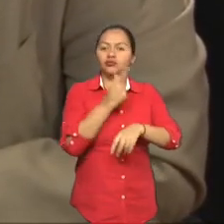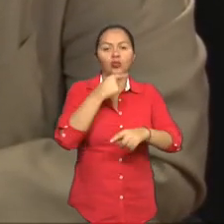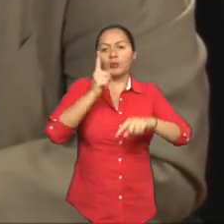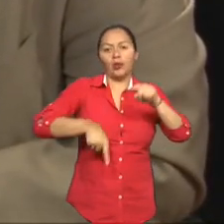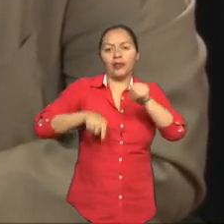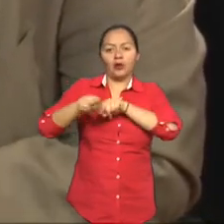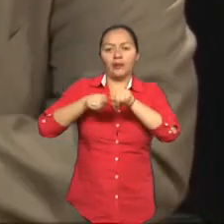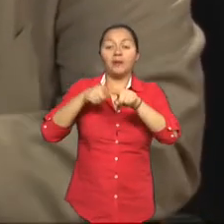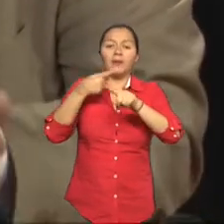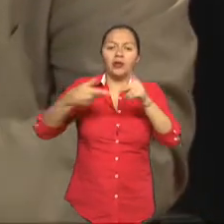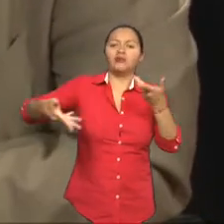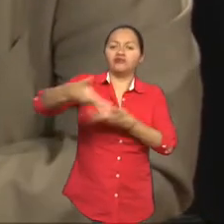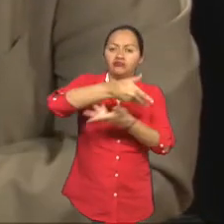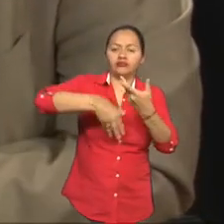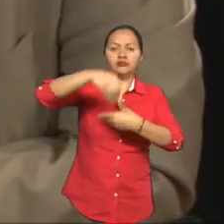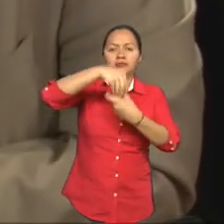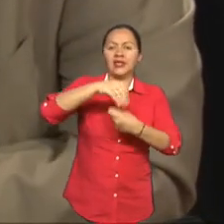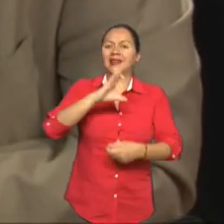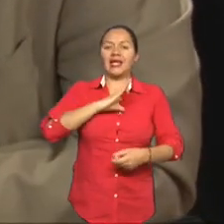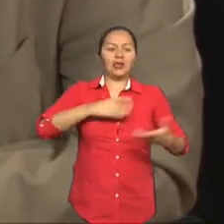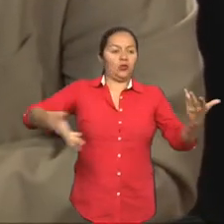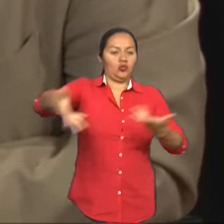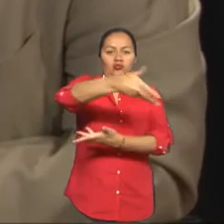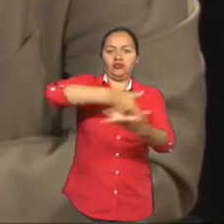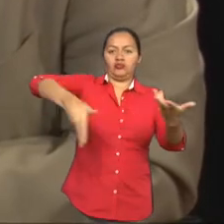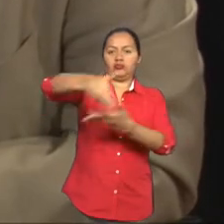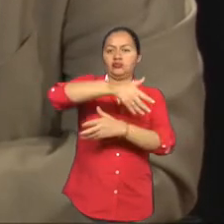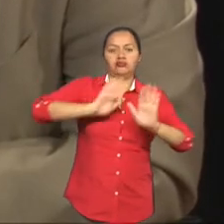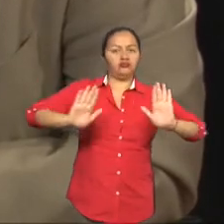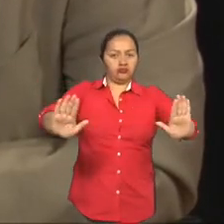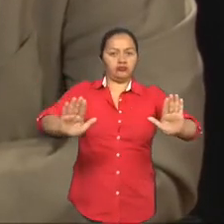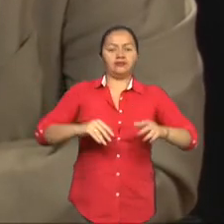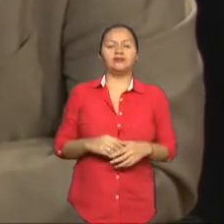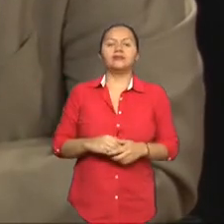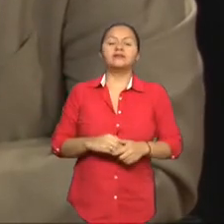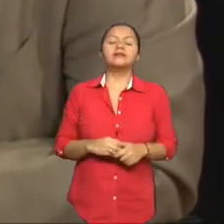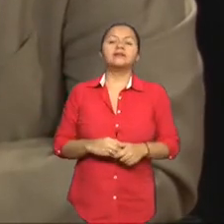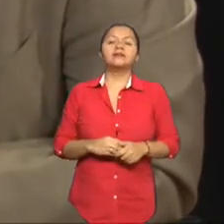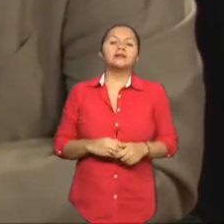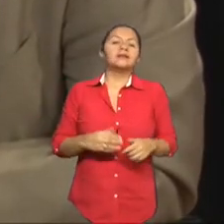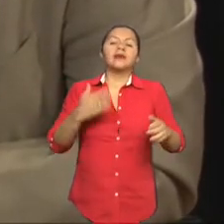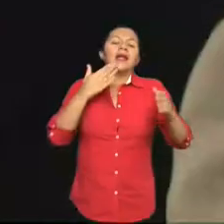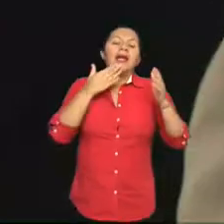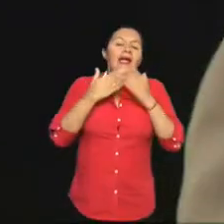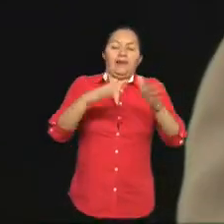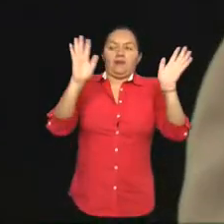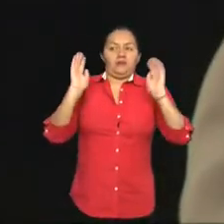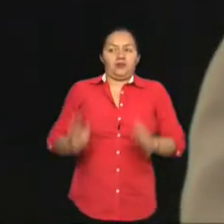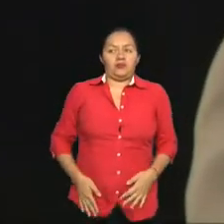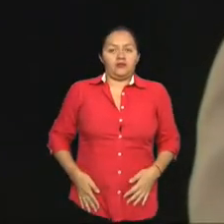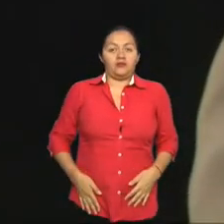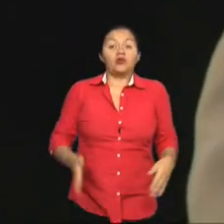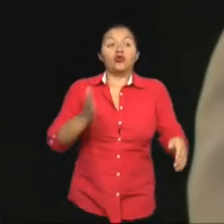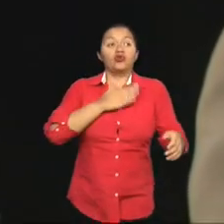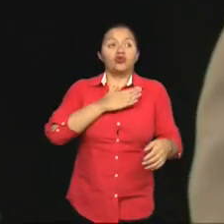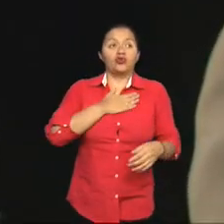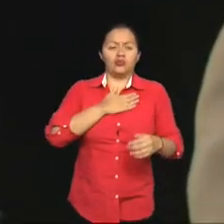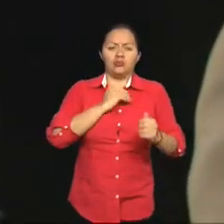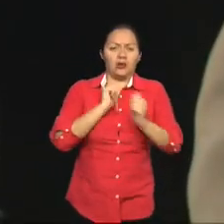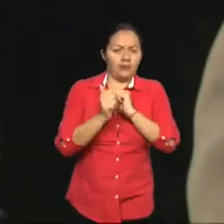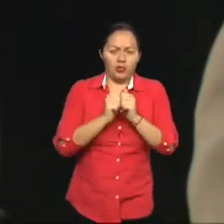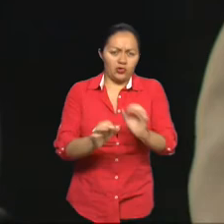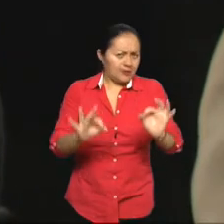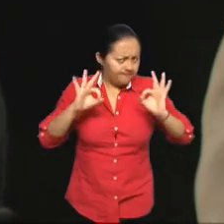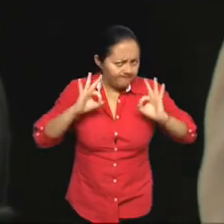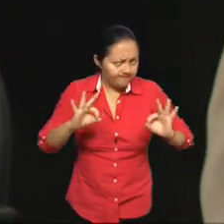si hay una comunicación entre técnicos, técnicos, todo lo que es técnico es de ellos. Byron, y si yo soy un deportista que me considero que soy de élite, pero